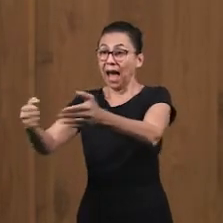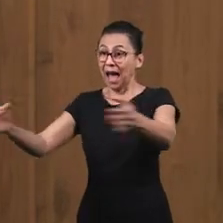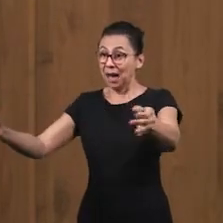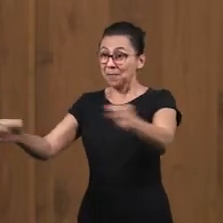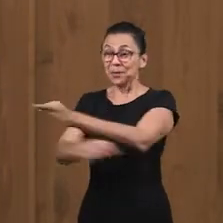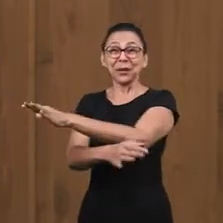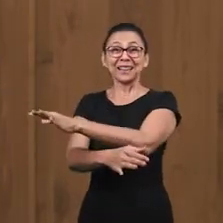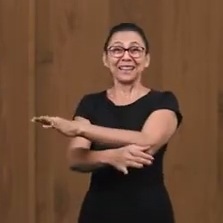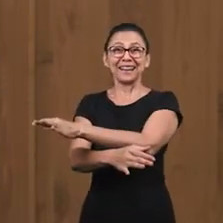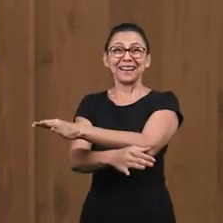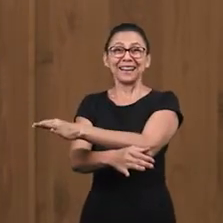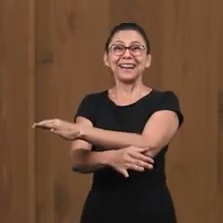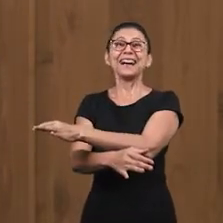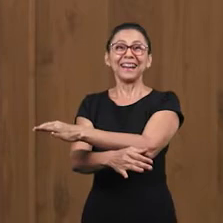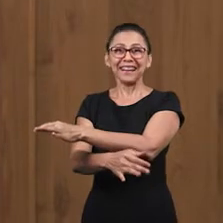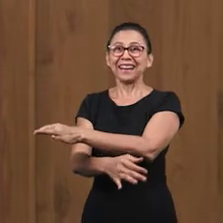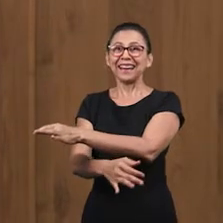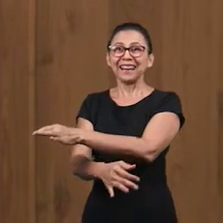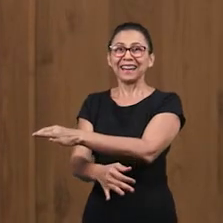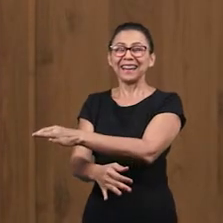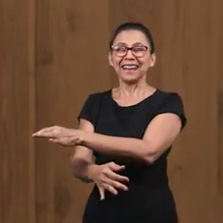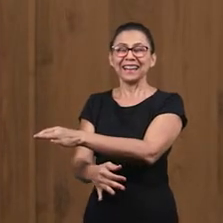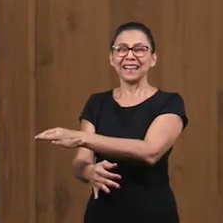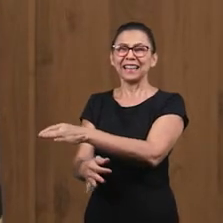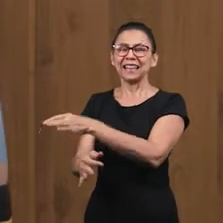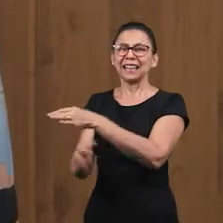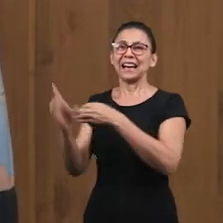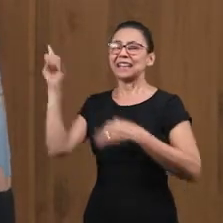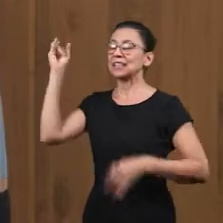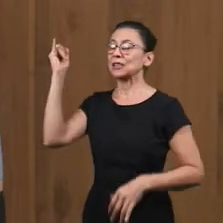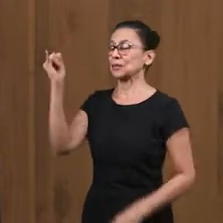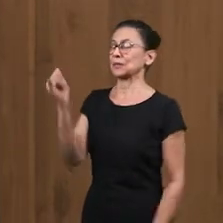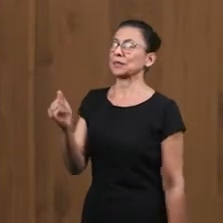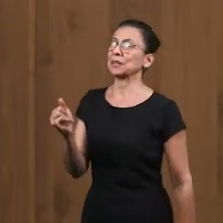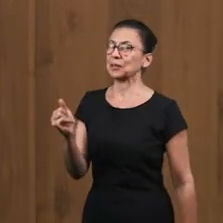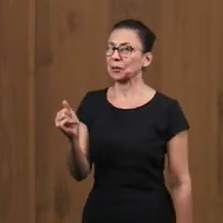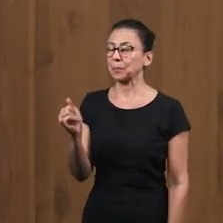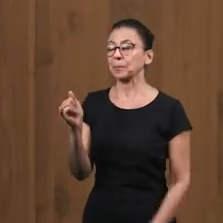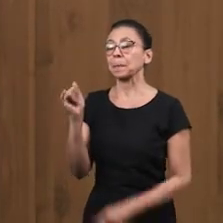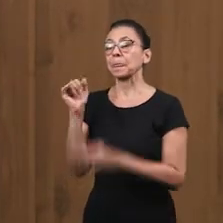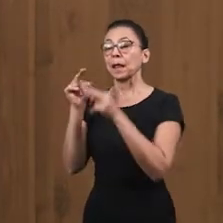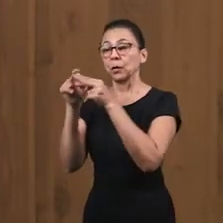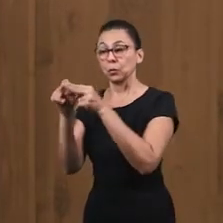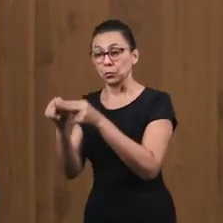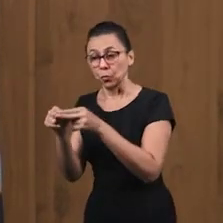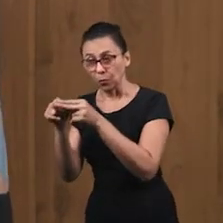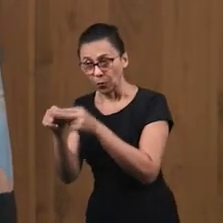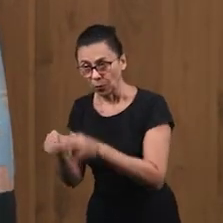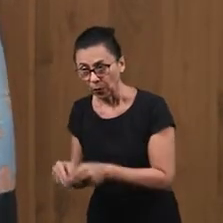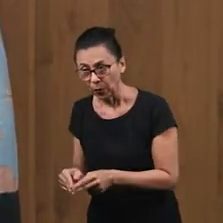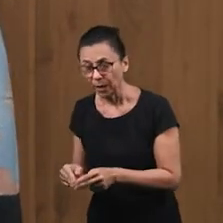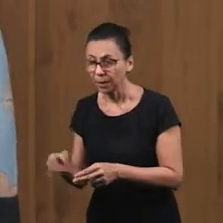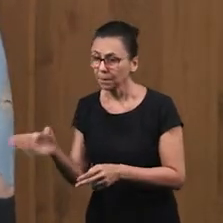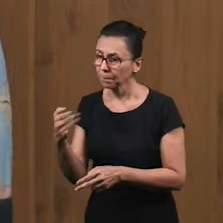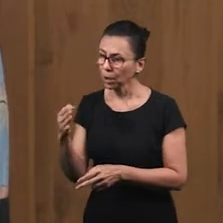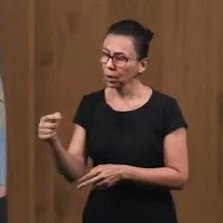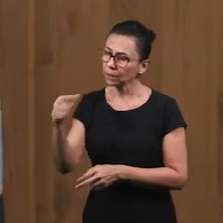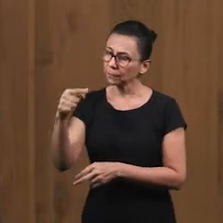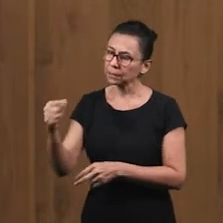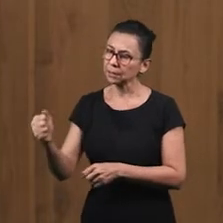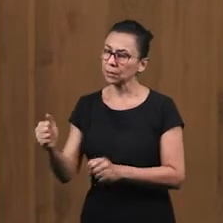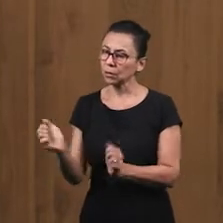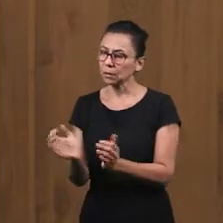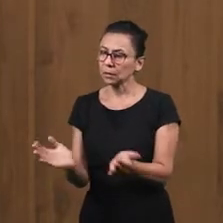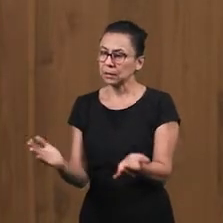arca quedó lista. Y cuando quedó lista, Dios le dijo así a Noé: Noé, entra en